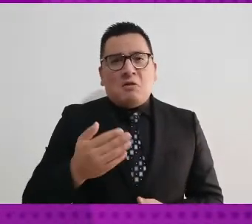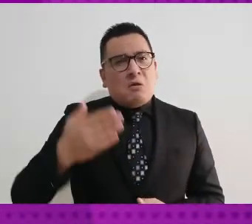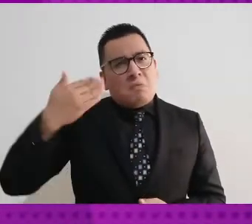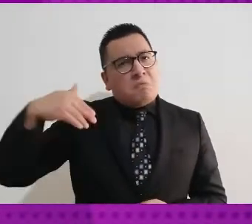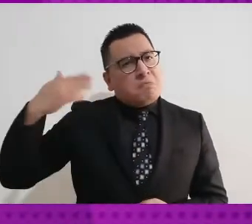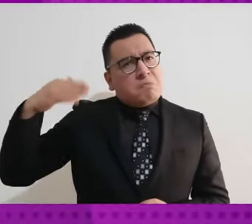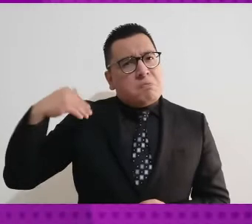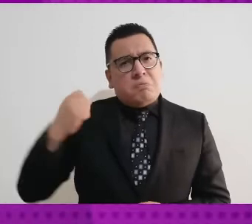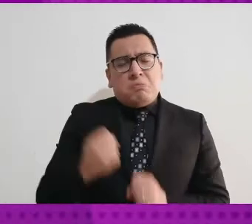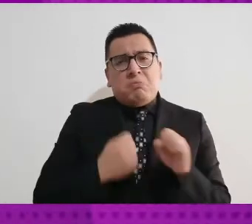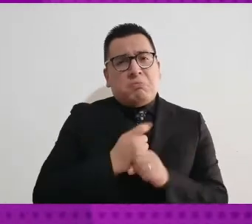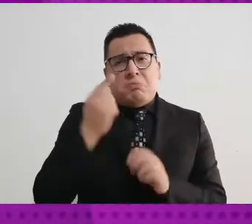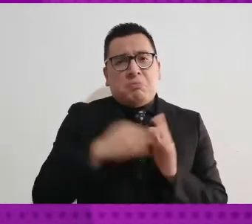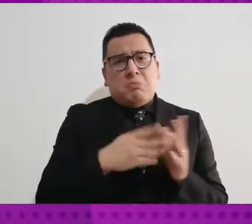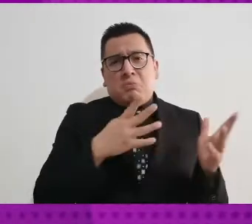desde la